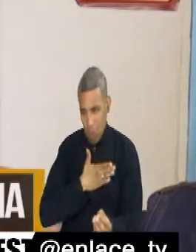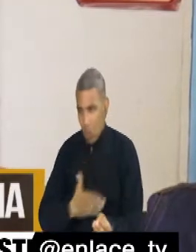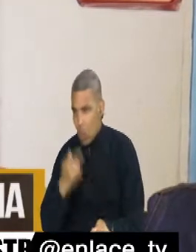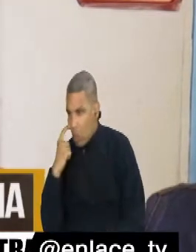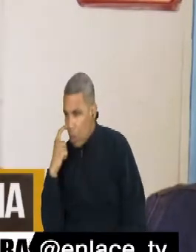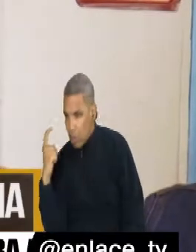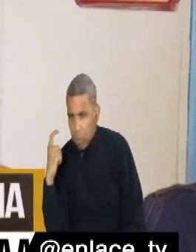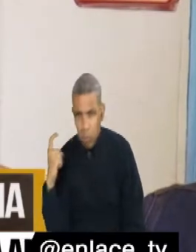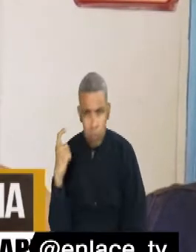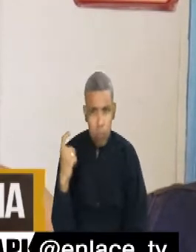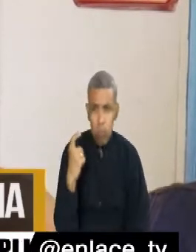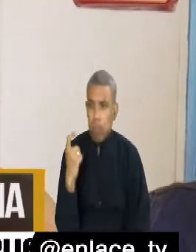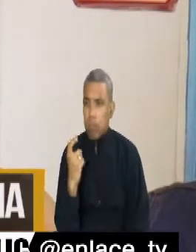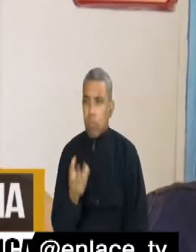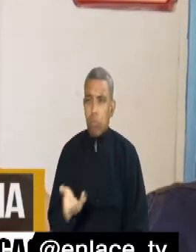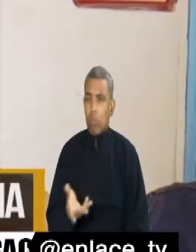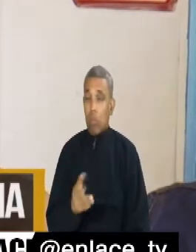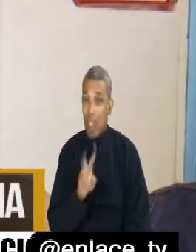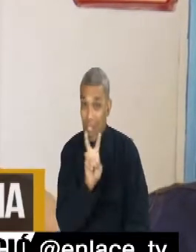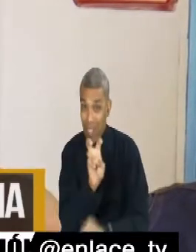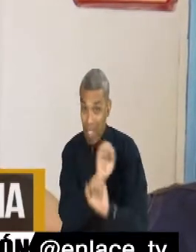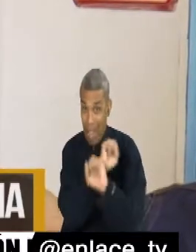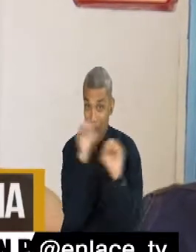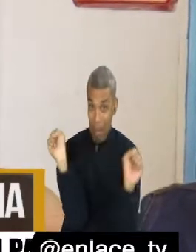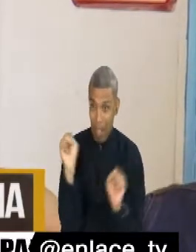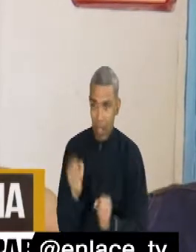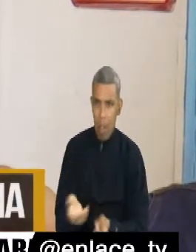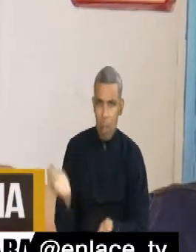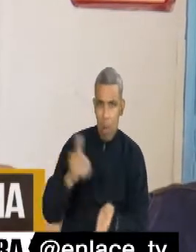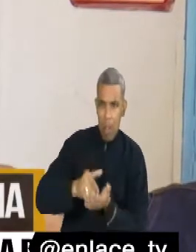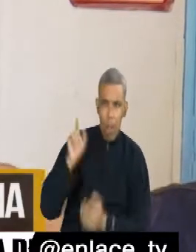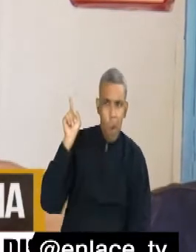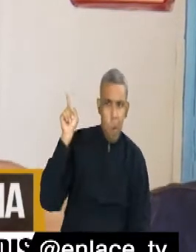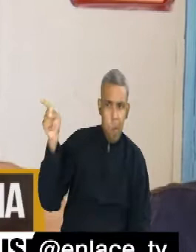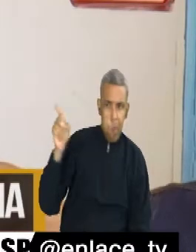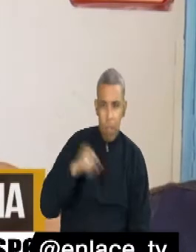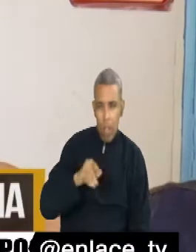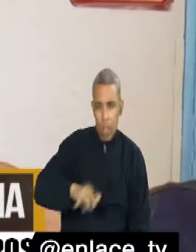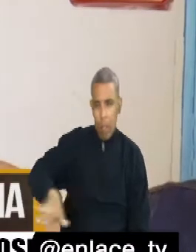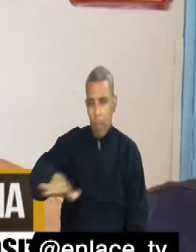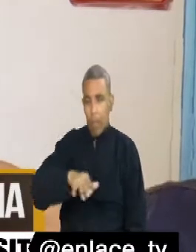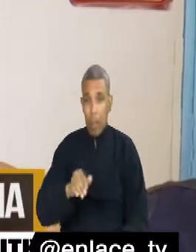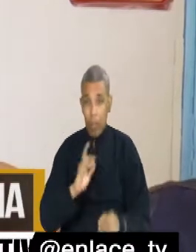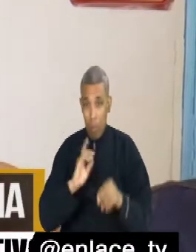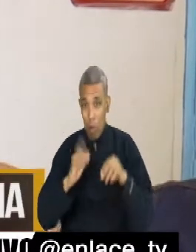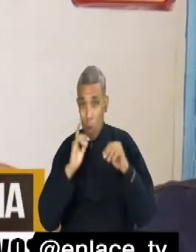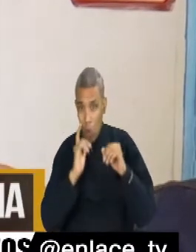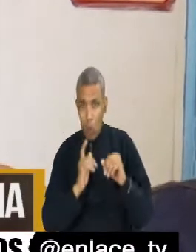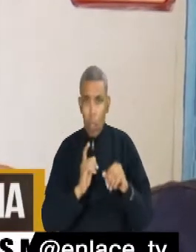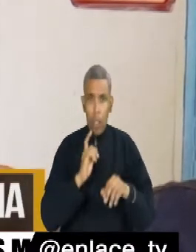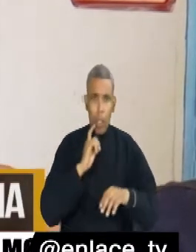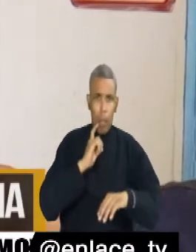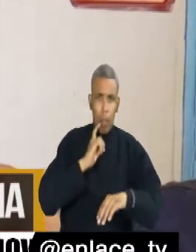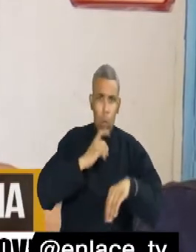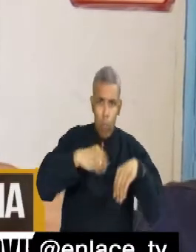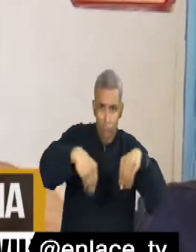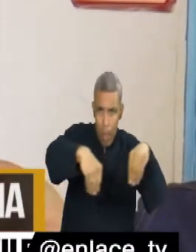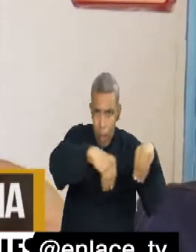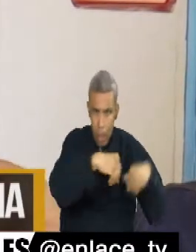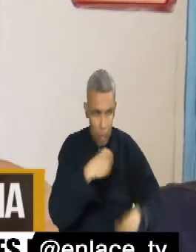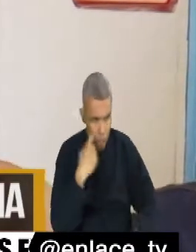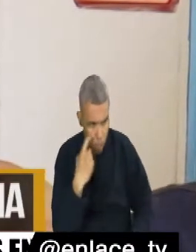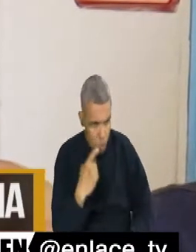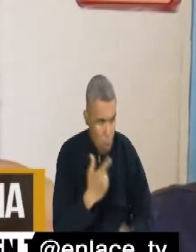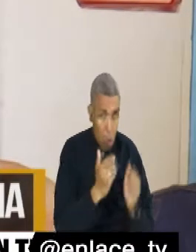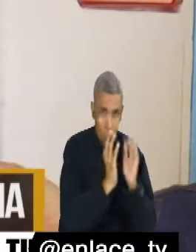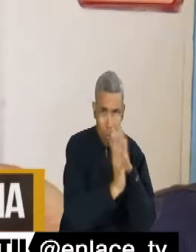procedimos a trasladarnos al sitio. Empezamos la búsqueda por agua y tierra, y a las 9 y media de